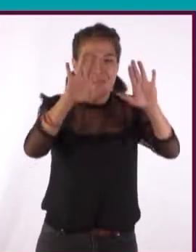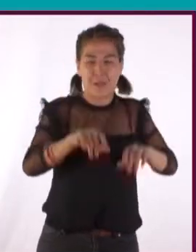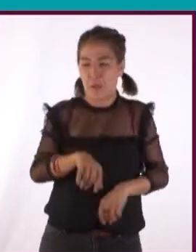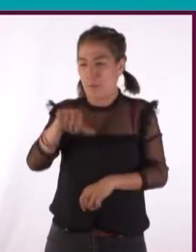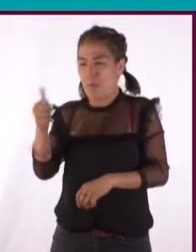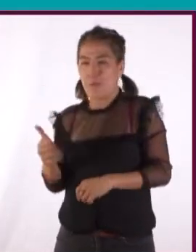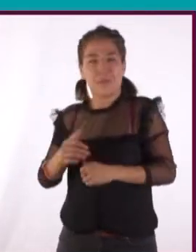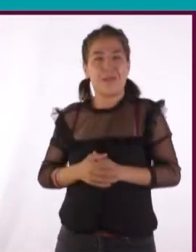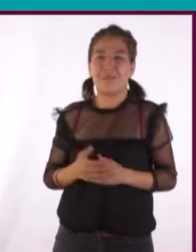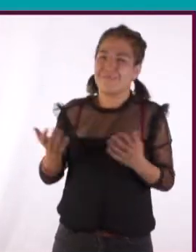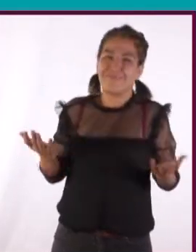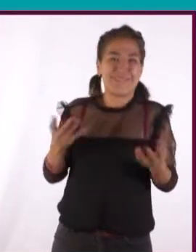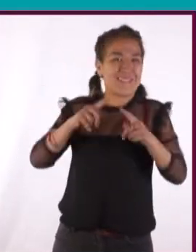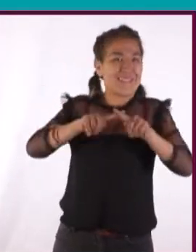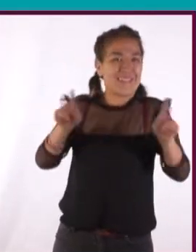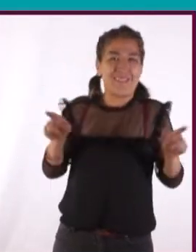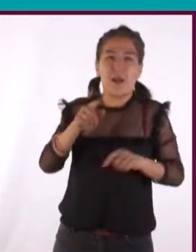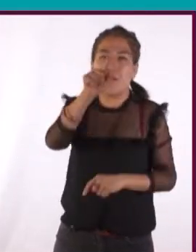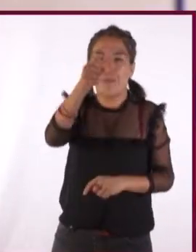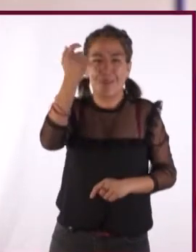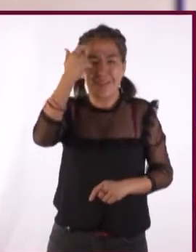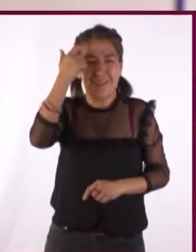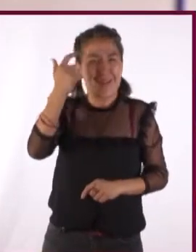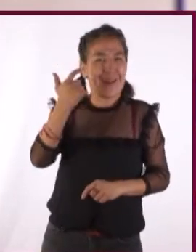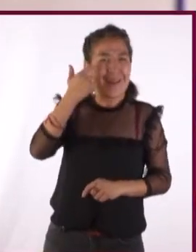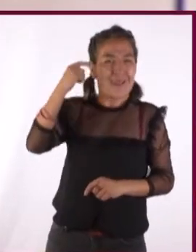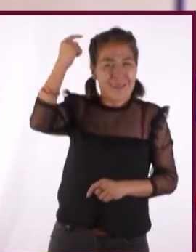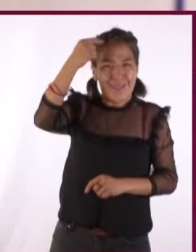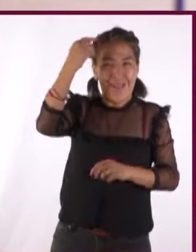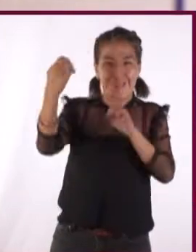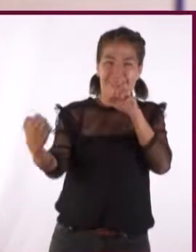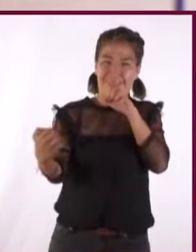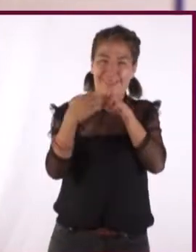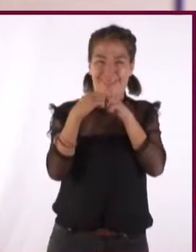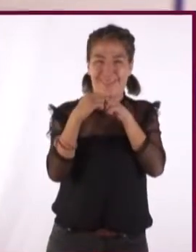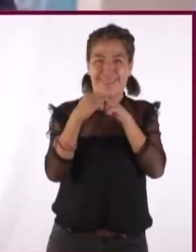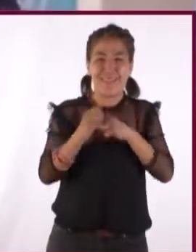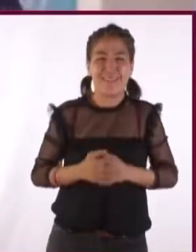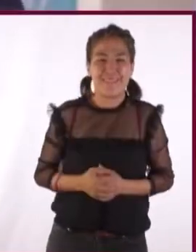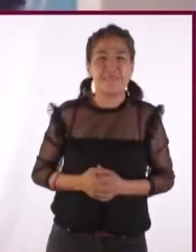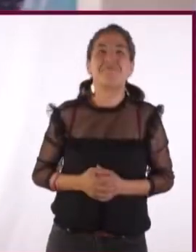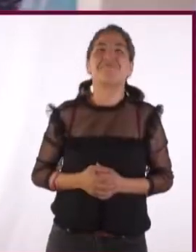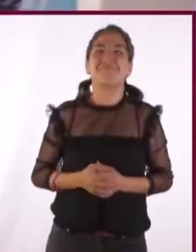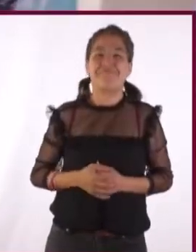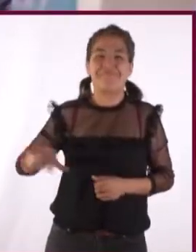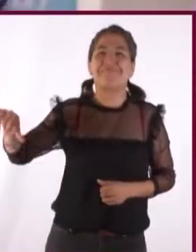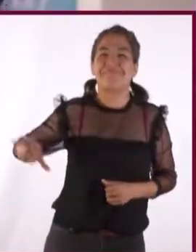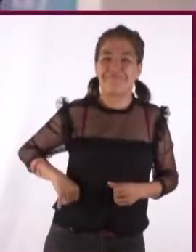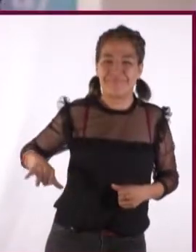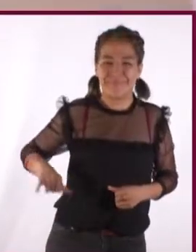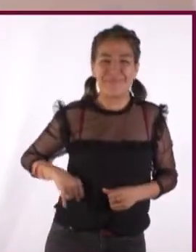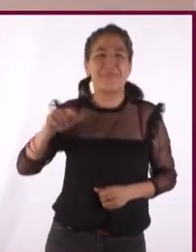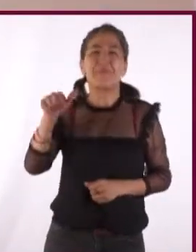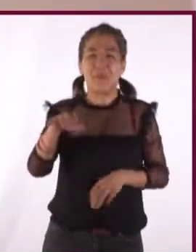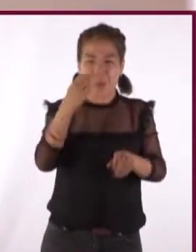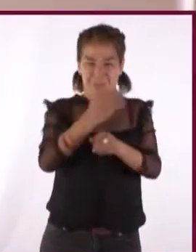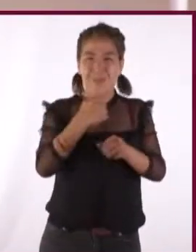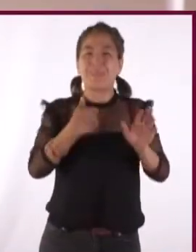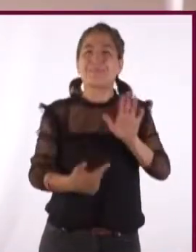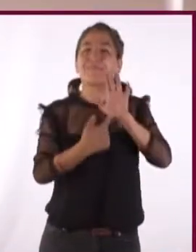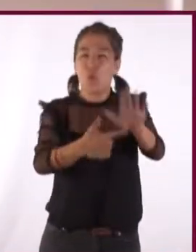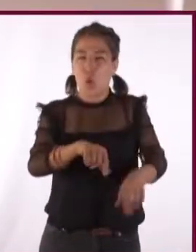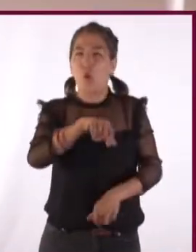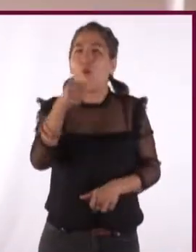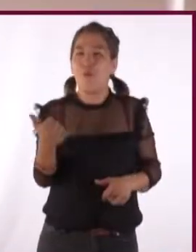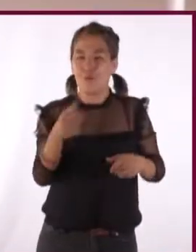Pero ya sabemos que no es así y solo nuestros ojos y nuestra mente nos están engañando. Oye, qué interesante, Desmara. Yo también quiero